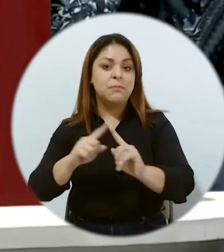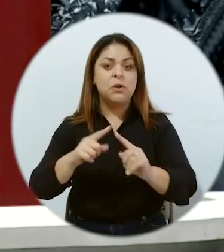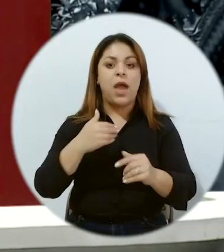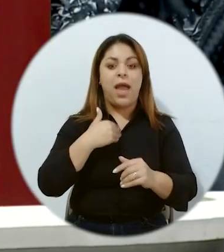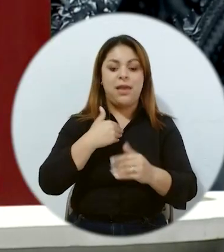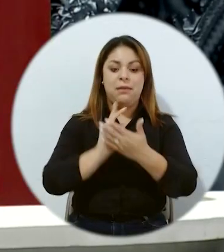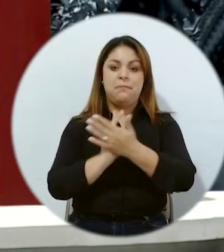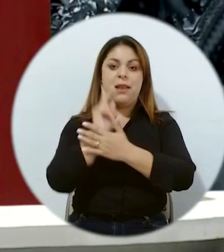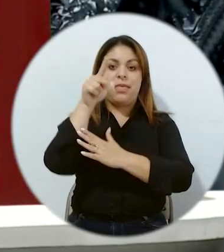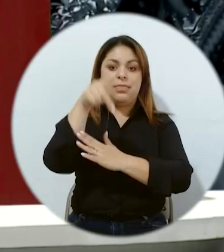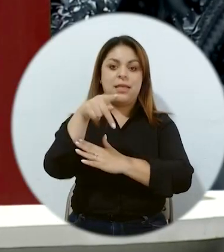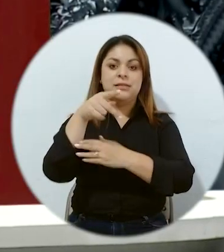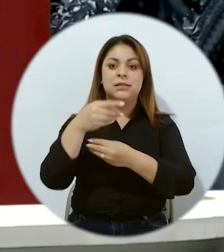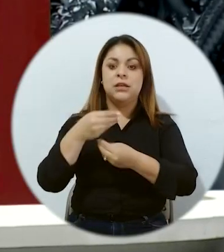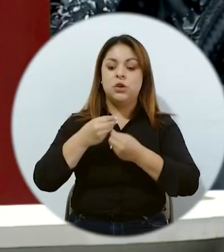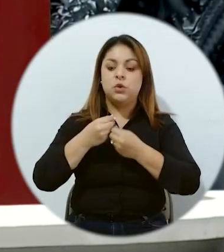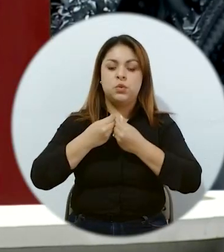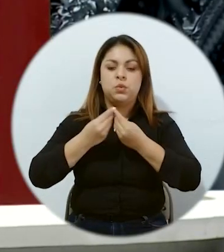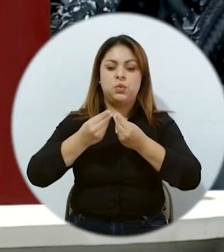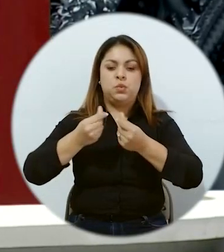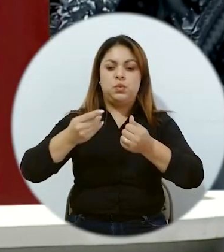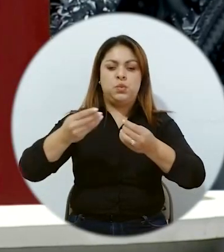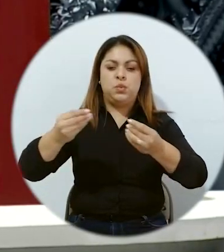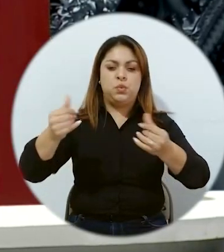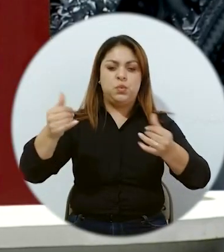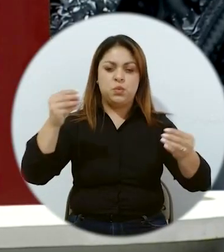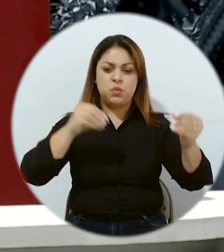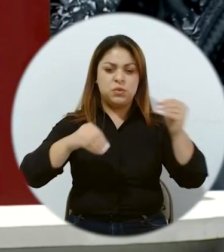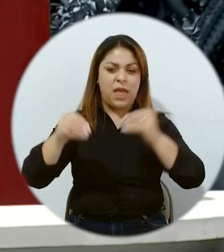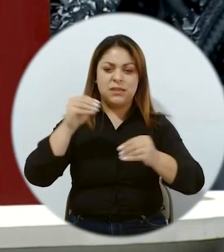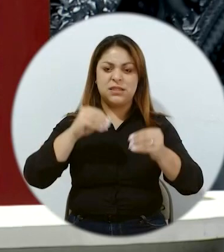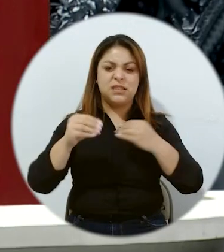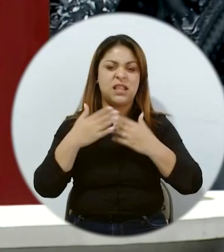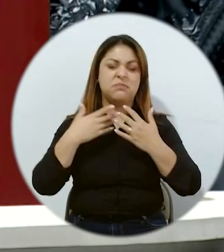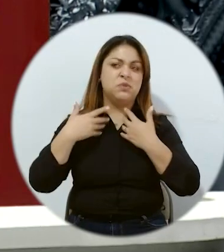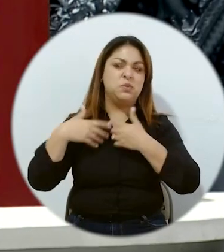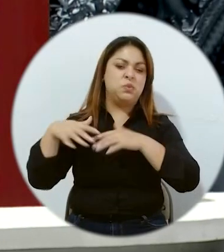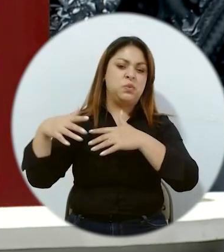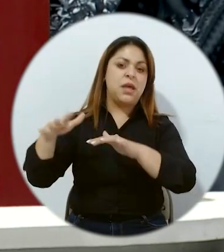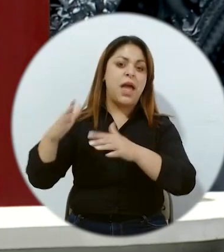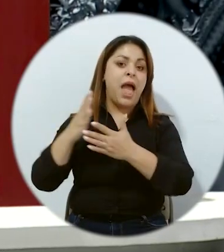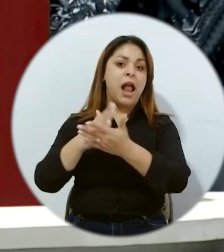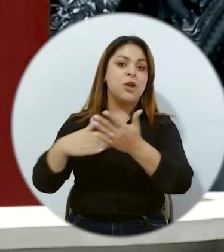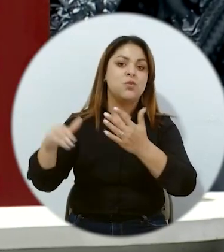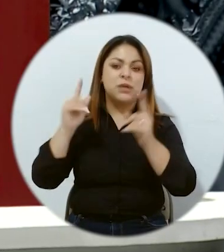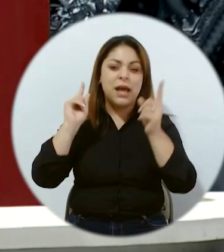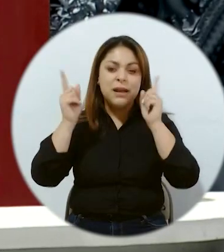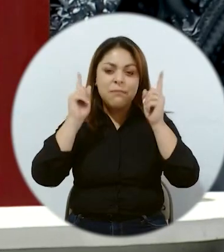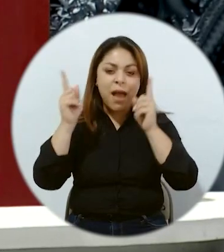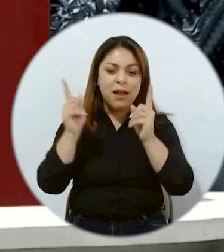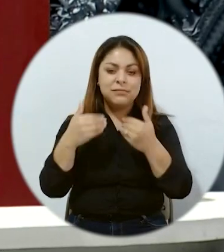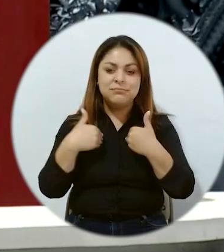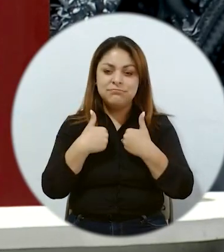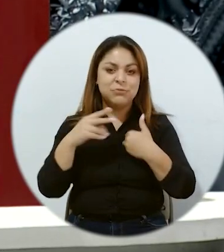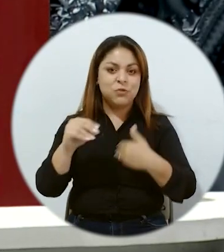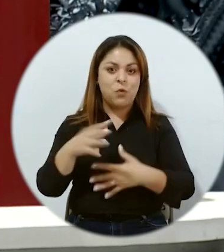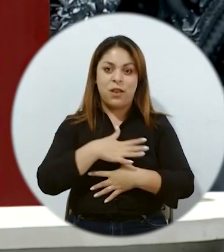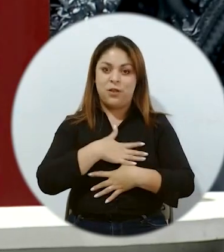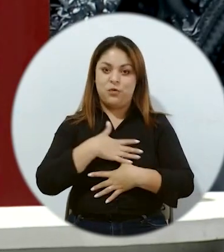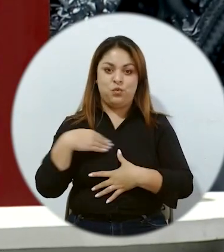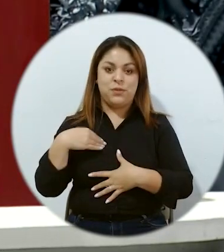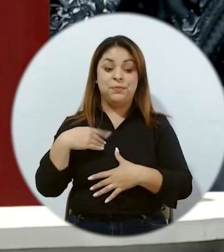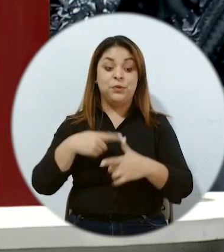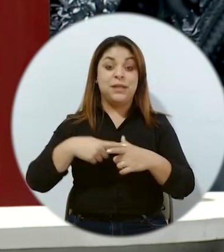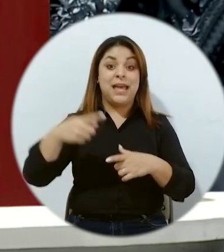que liberan sustancias que que no les gustan, por ejemplo, a algunos bichitos.